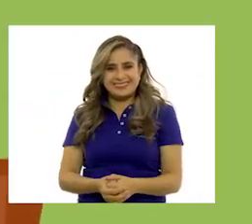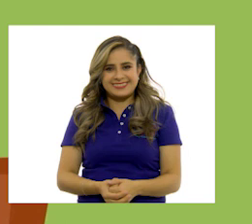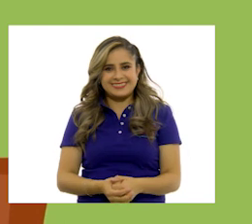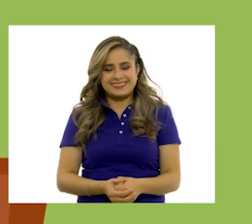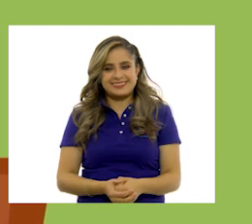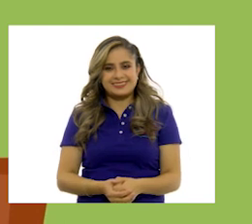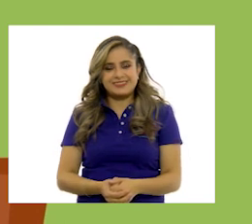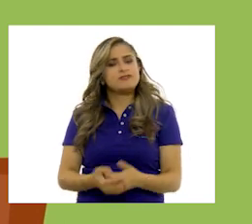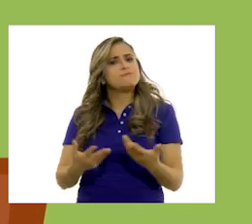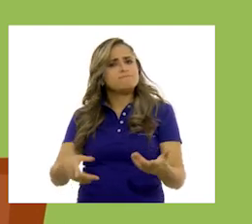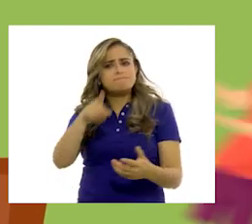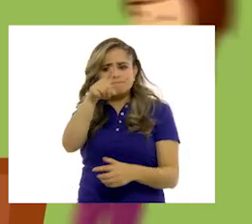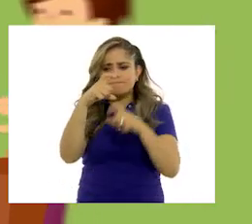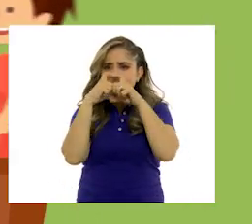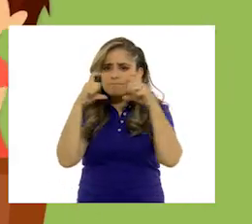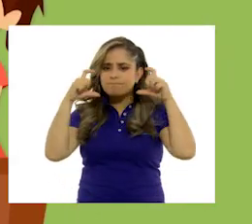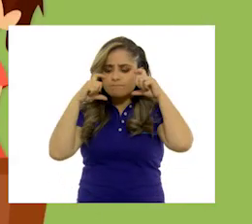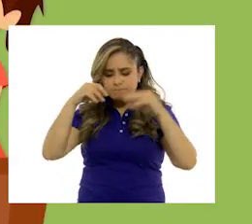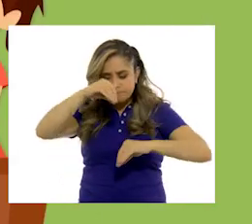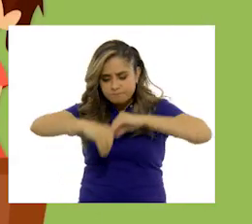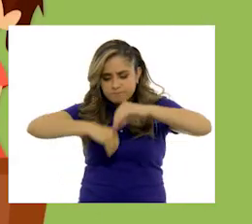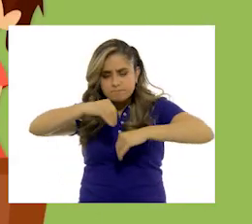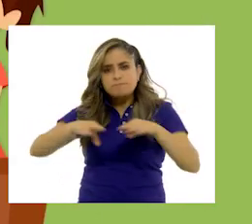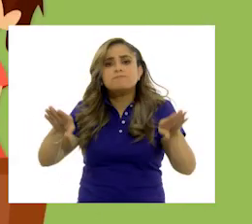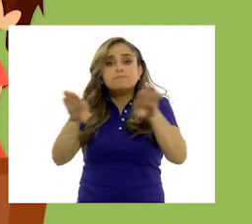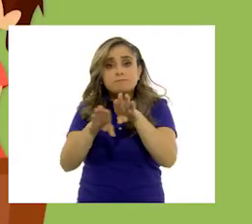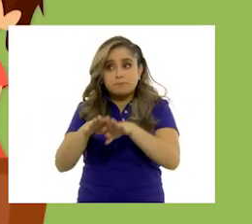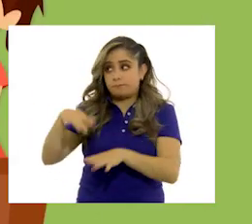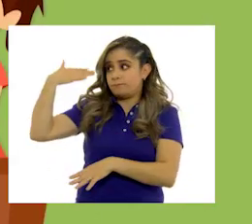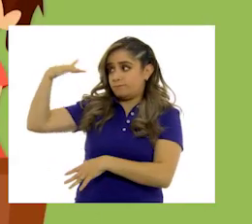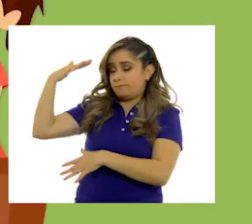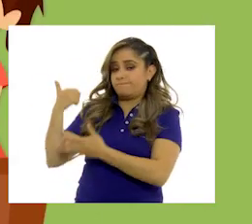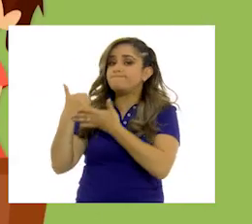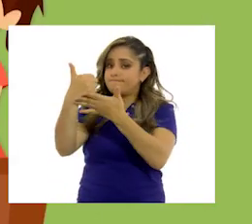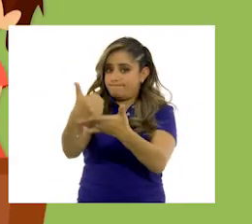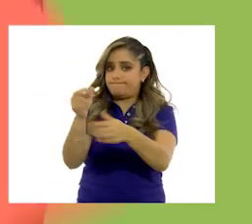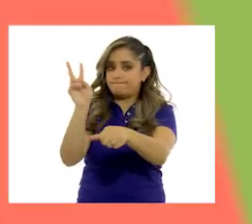Te enseñaremos cómo armar un cubrebocas con ayuda de un adulto.